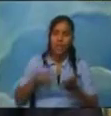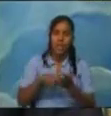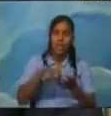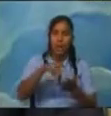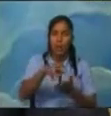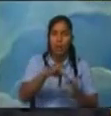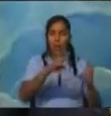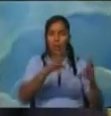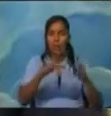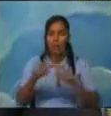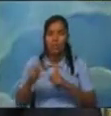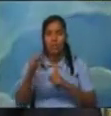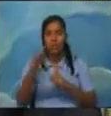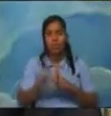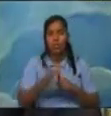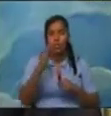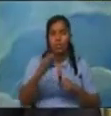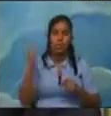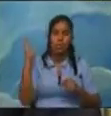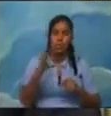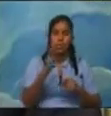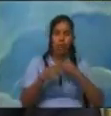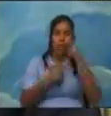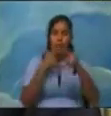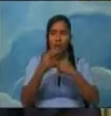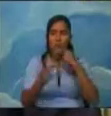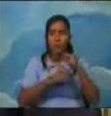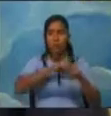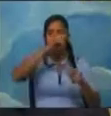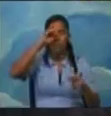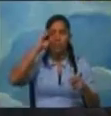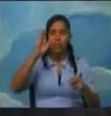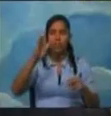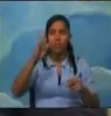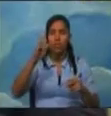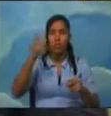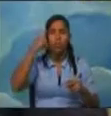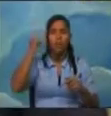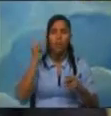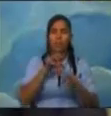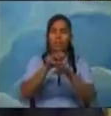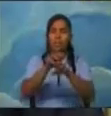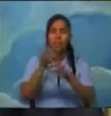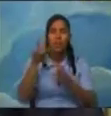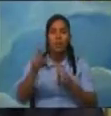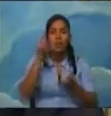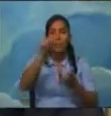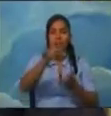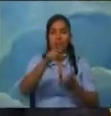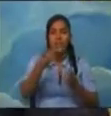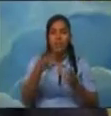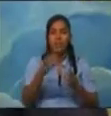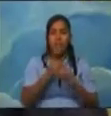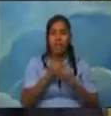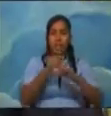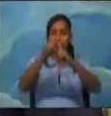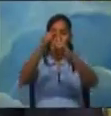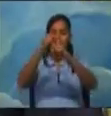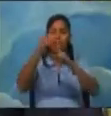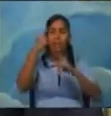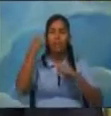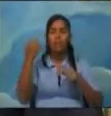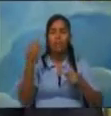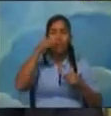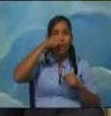el desierto. Siempre venía la voz de Dios, siempre la voz de Dios a Moisés para llevar la enseñanza especial para